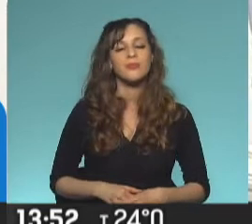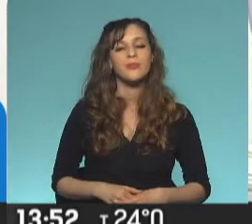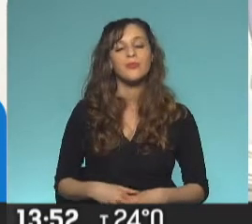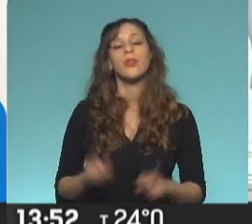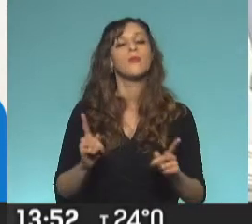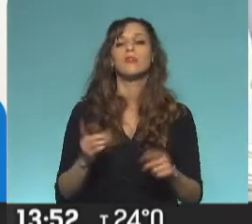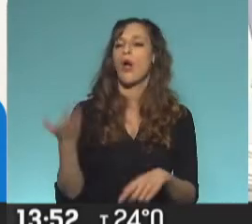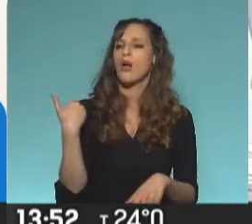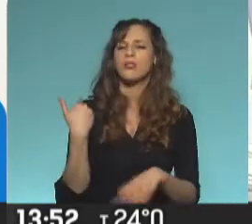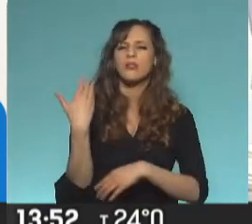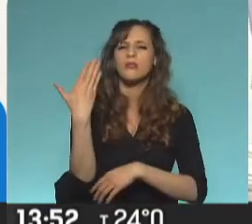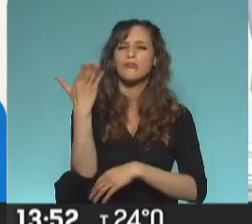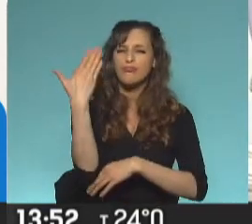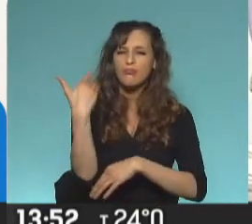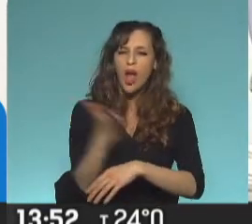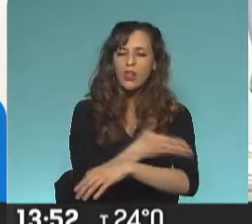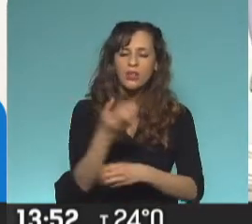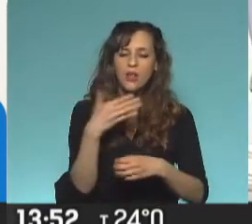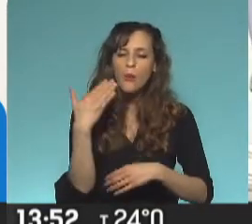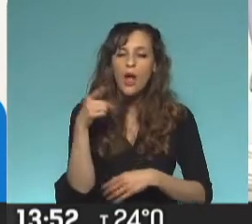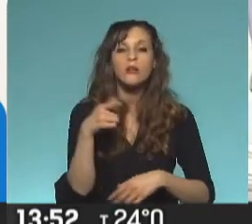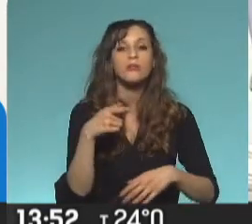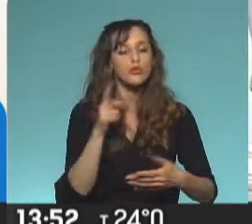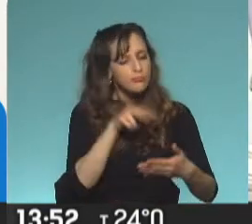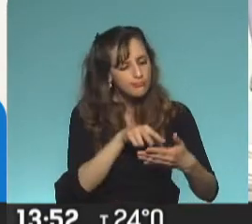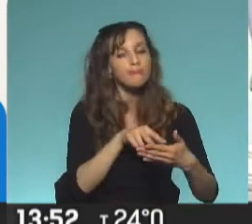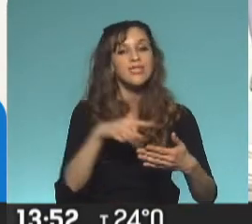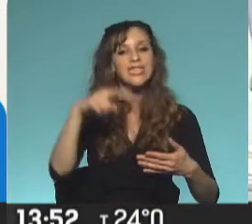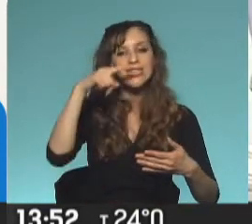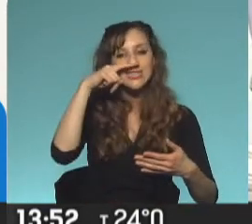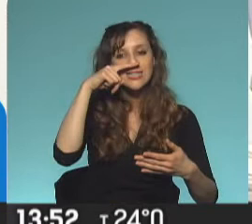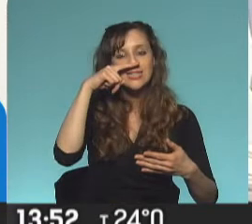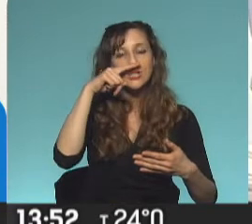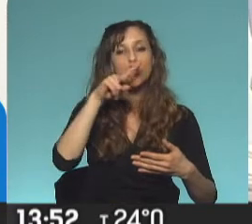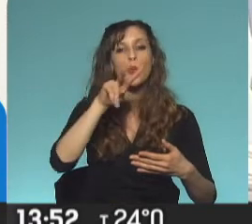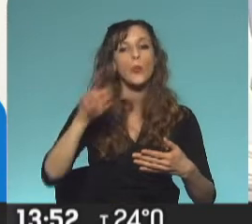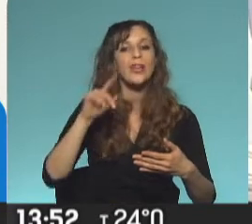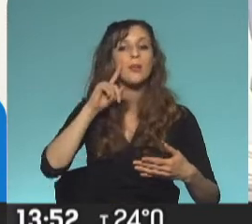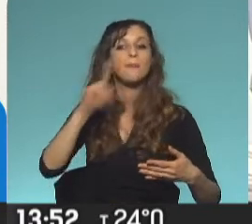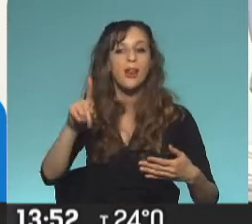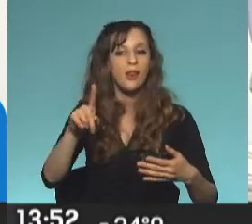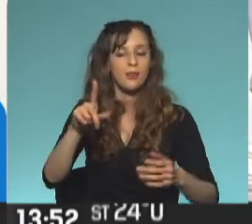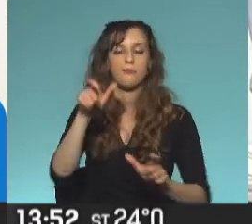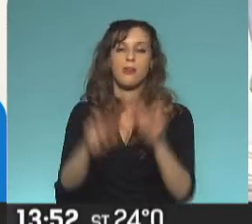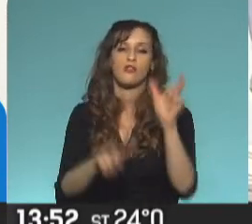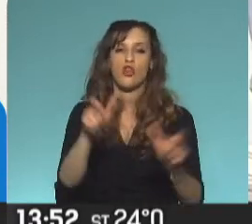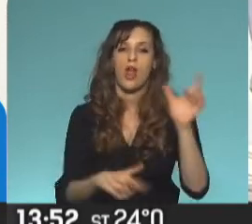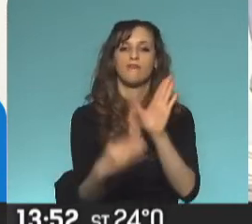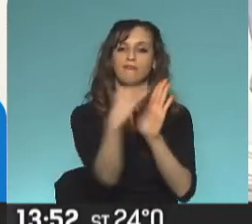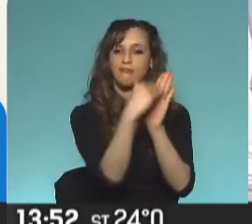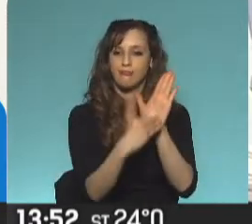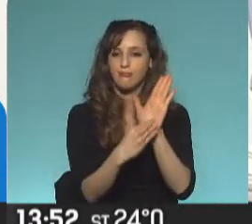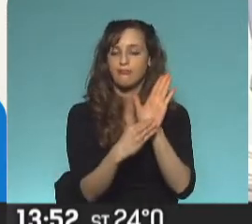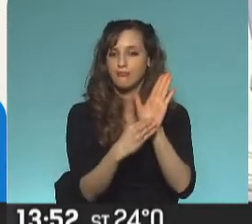empecé a hablar también mire el numerito teníamos 720 mil inscriptos para ser